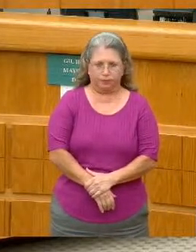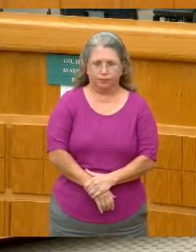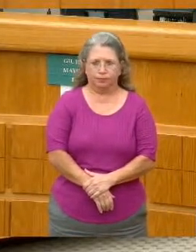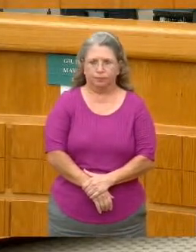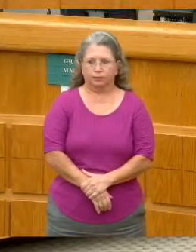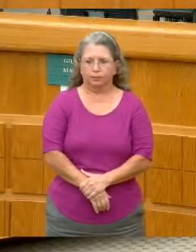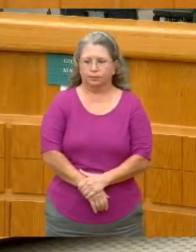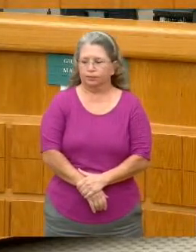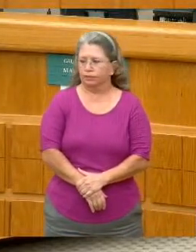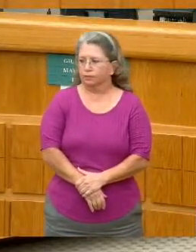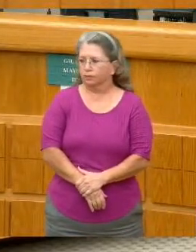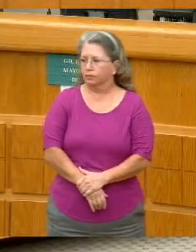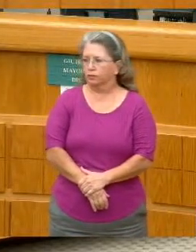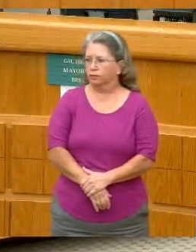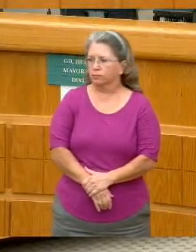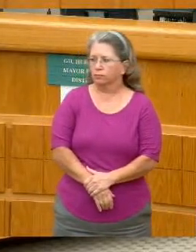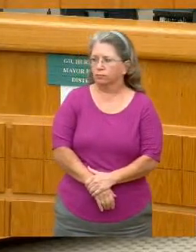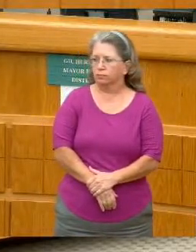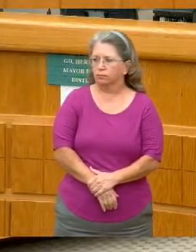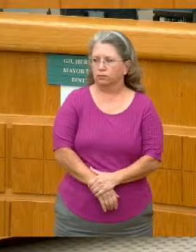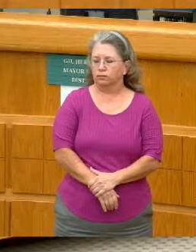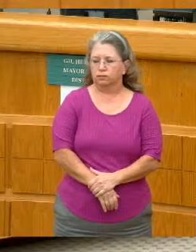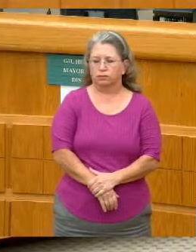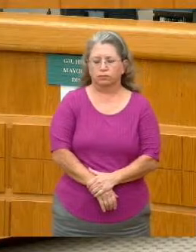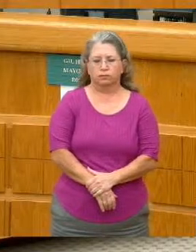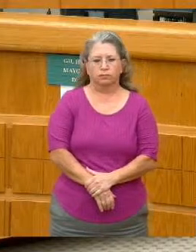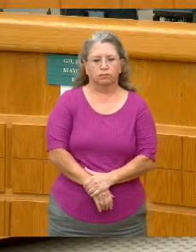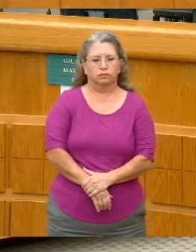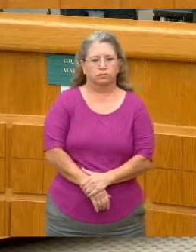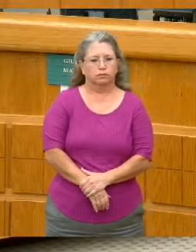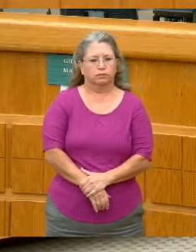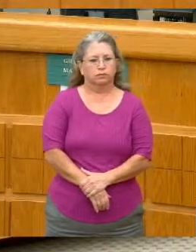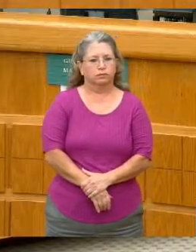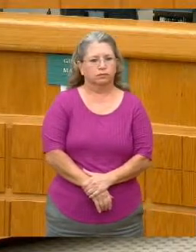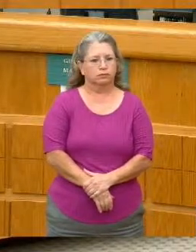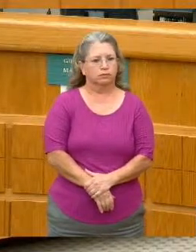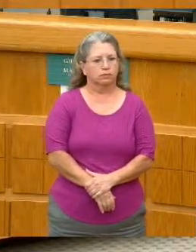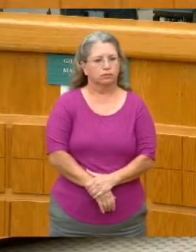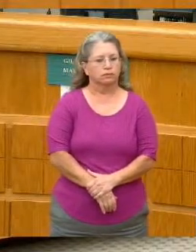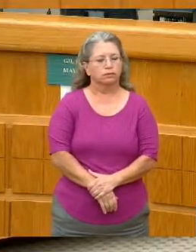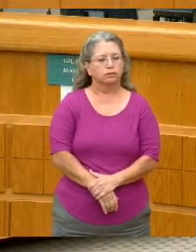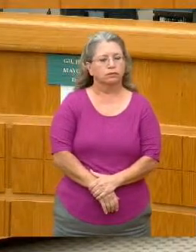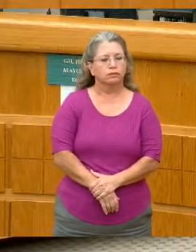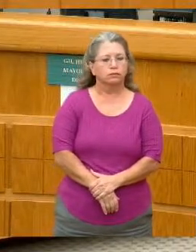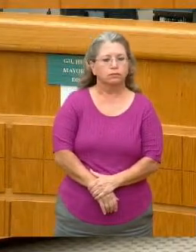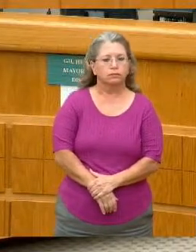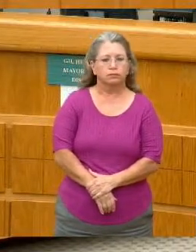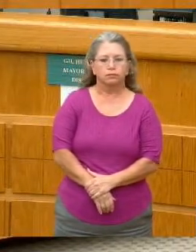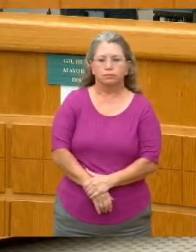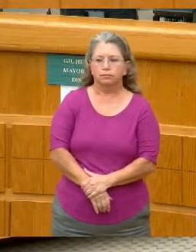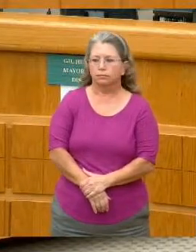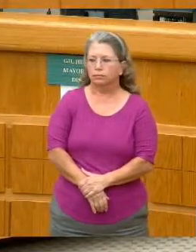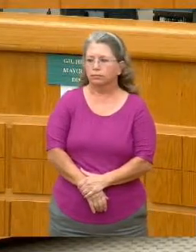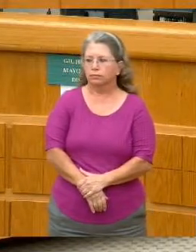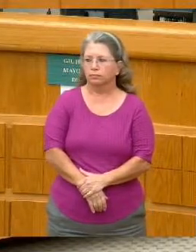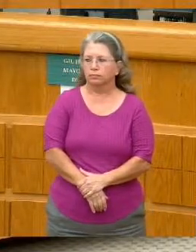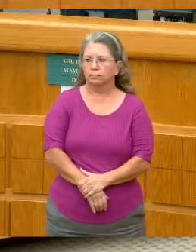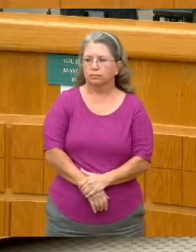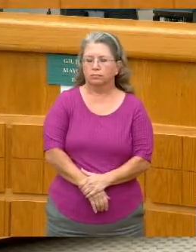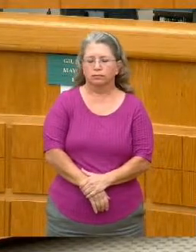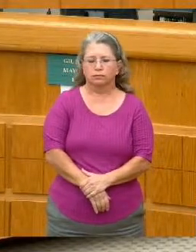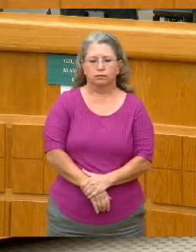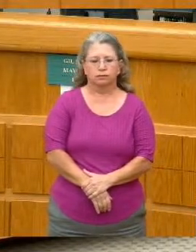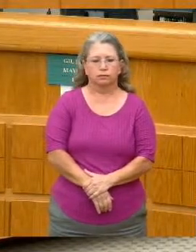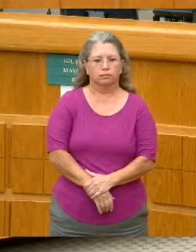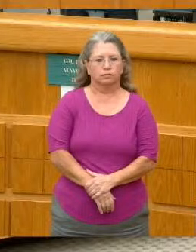que habitan en este condado. Así que cada persona registrada va a contar y nos va a ayudar de manera económica, así como para otro tipo de programas